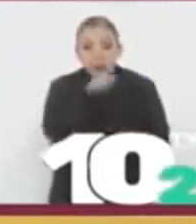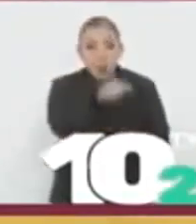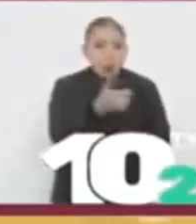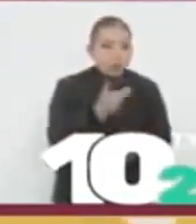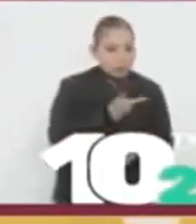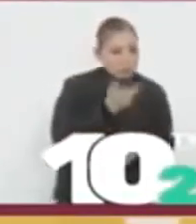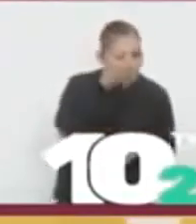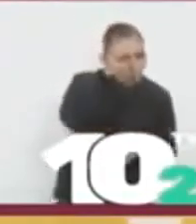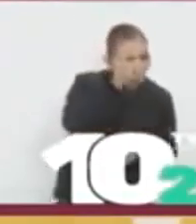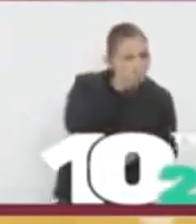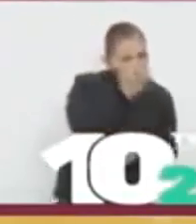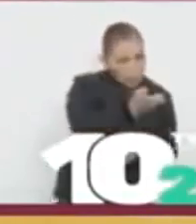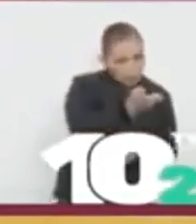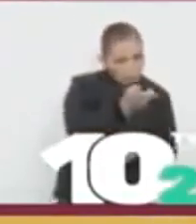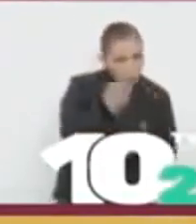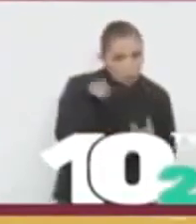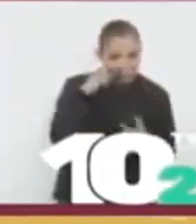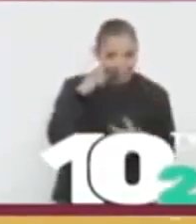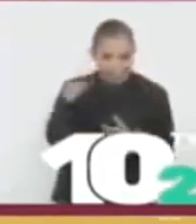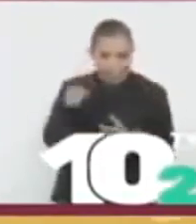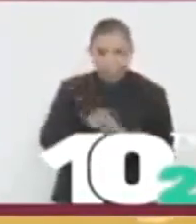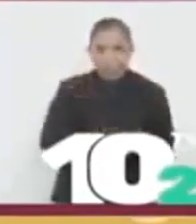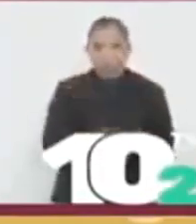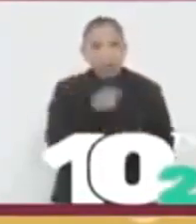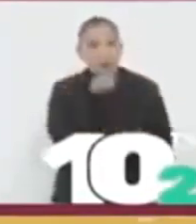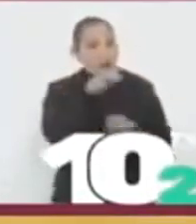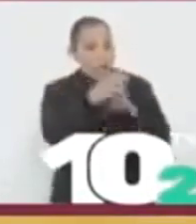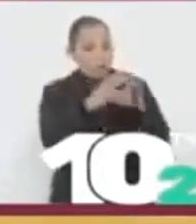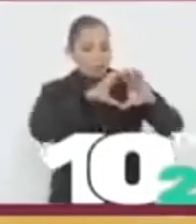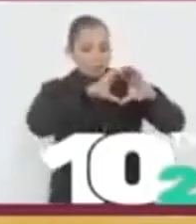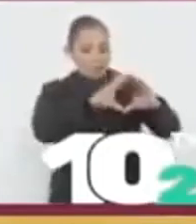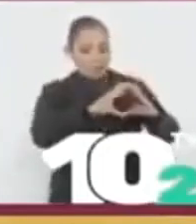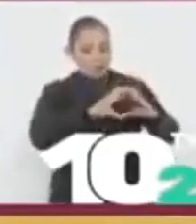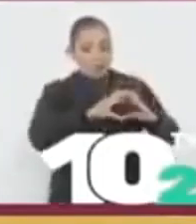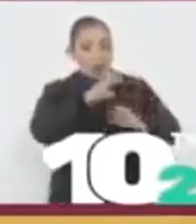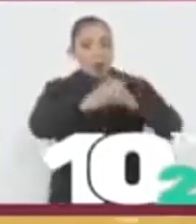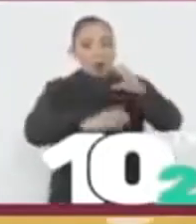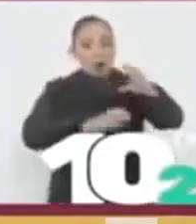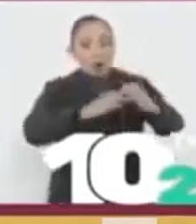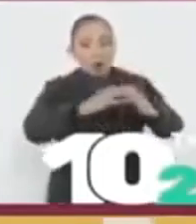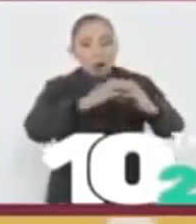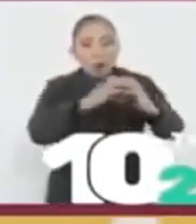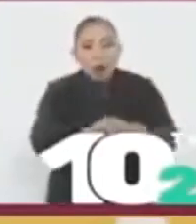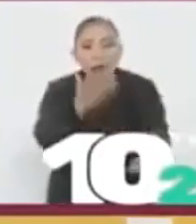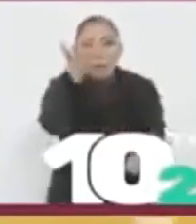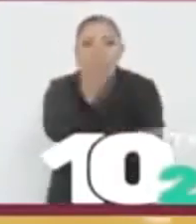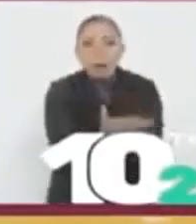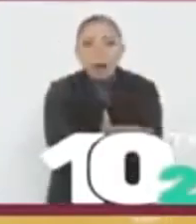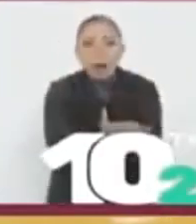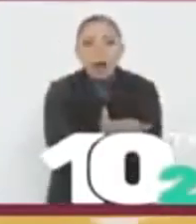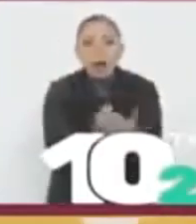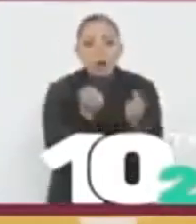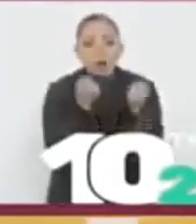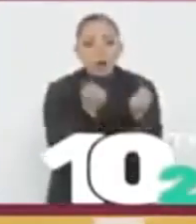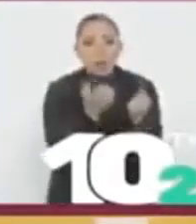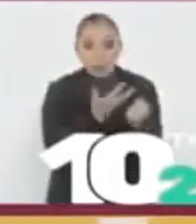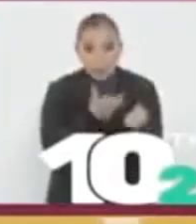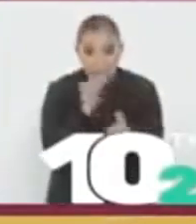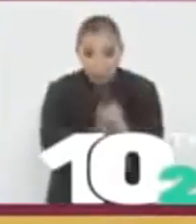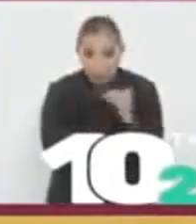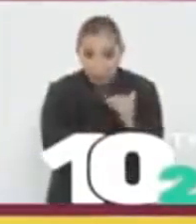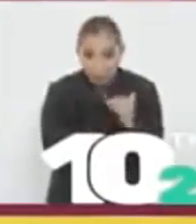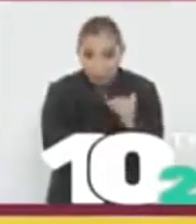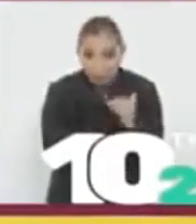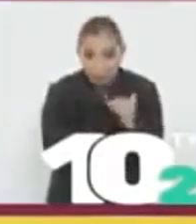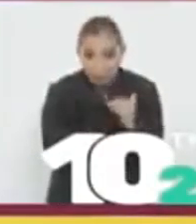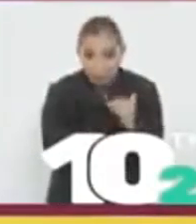a favor o en contra la siguiente situación. Una pelota se detiene al rodar debido a que se le acaba la fuerza que